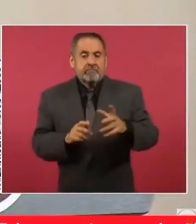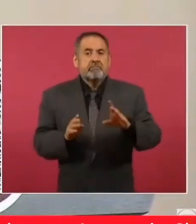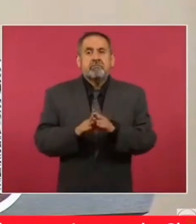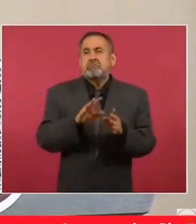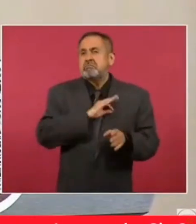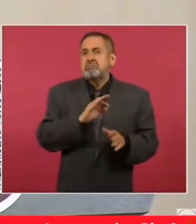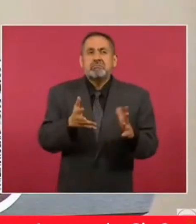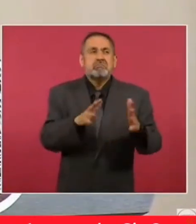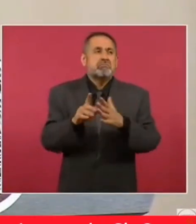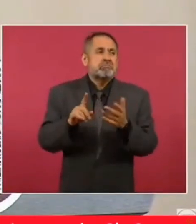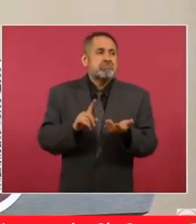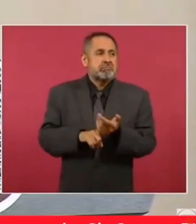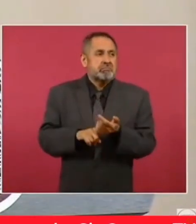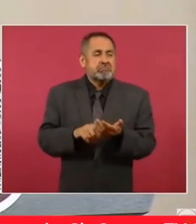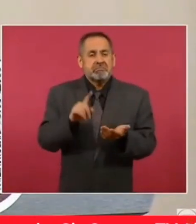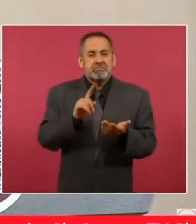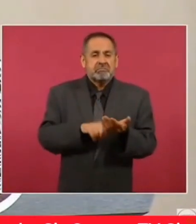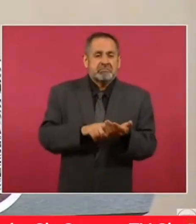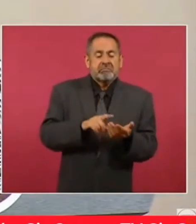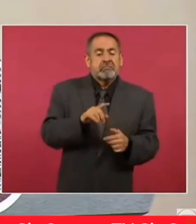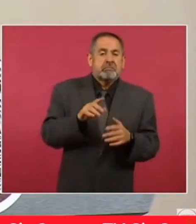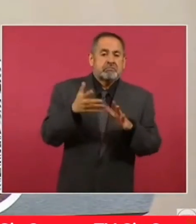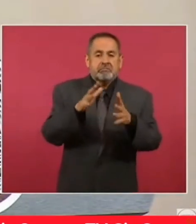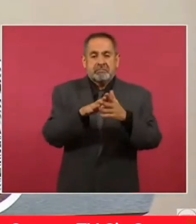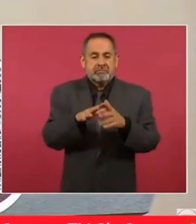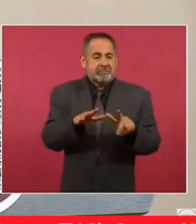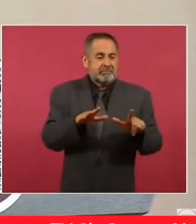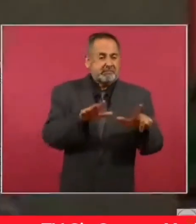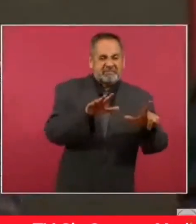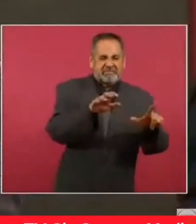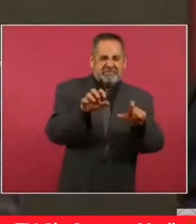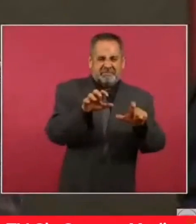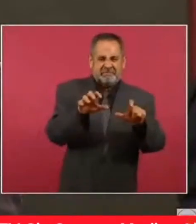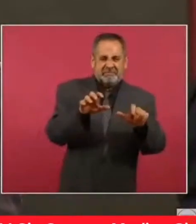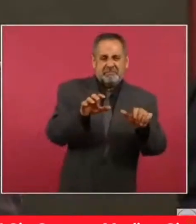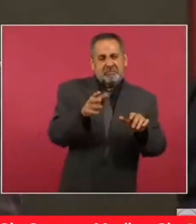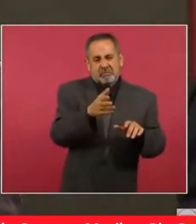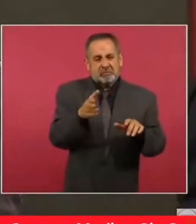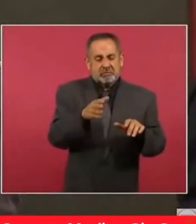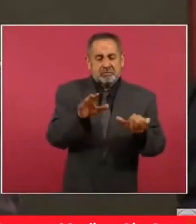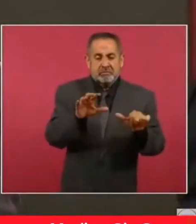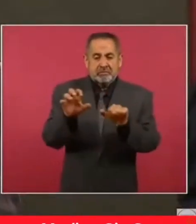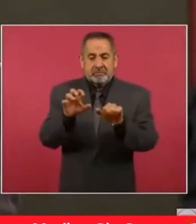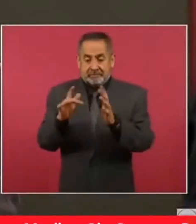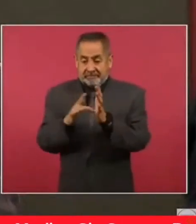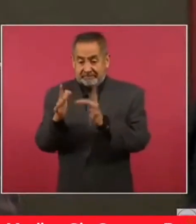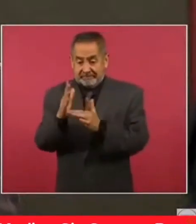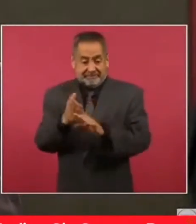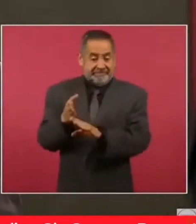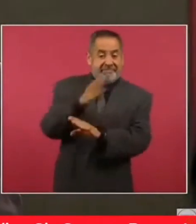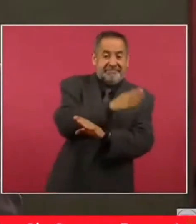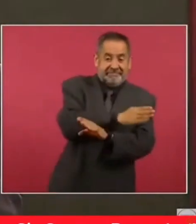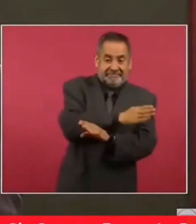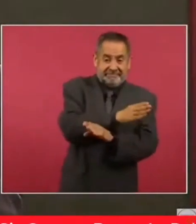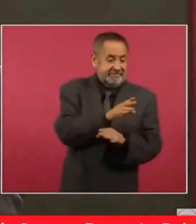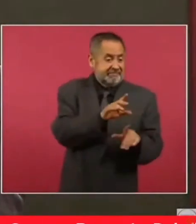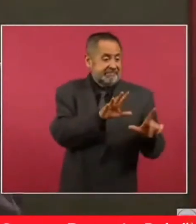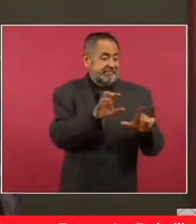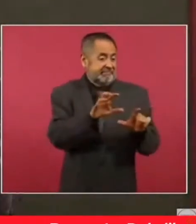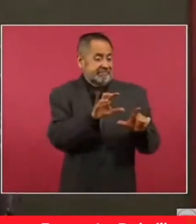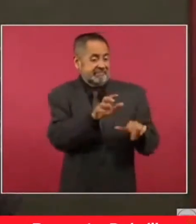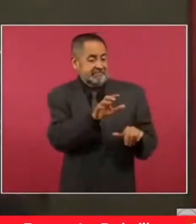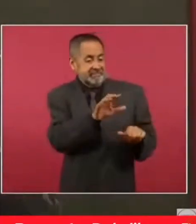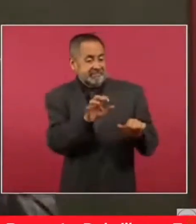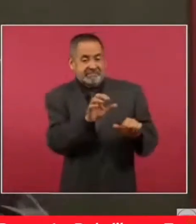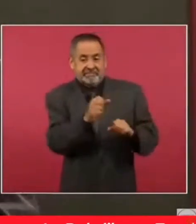el siglo VIII y el siglo VI antes de Cristo. Y